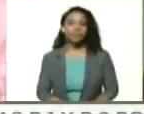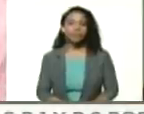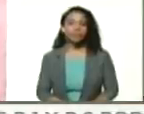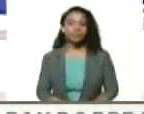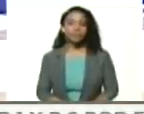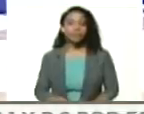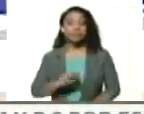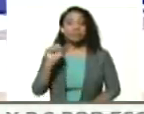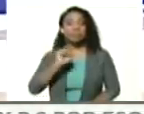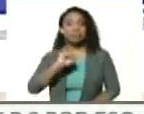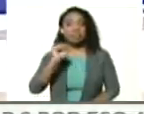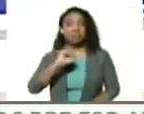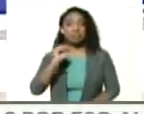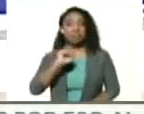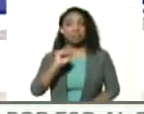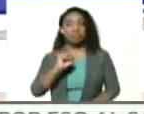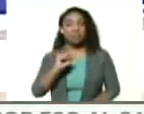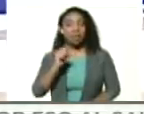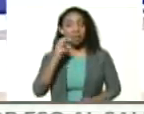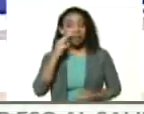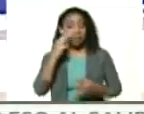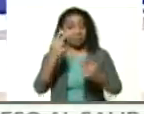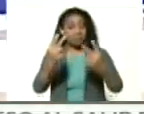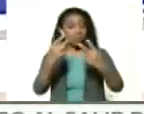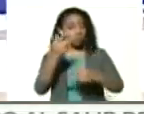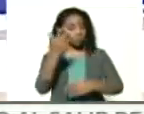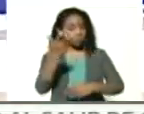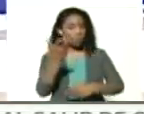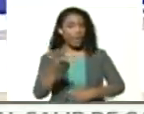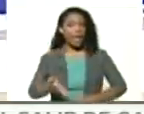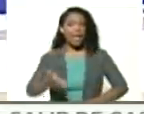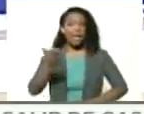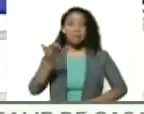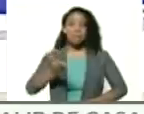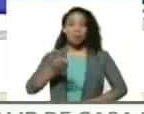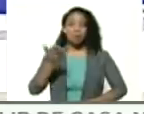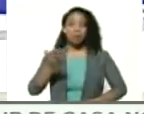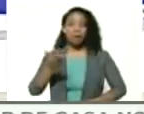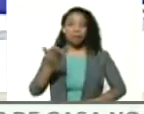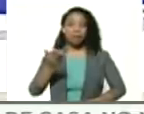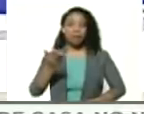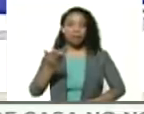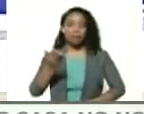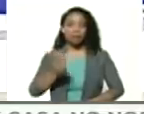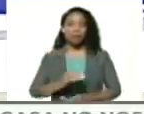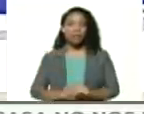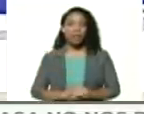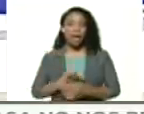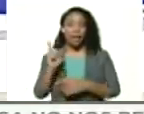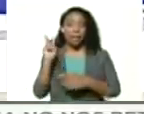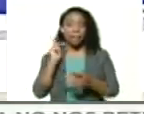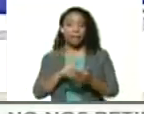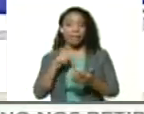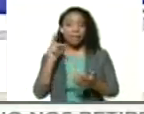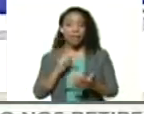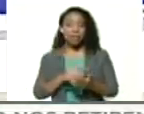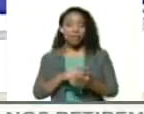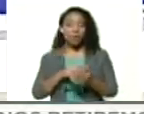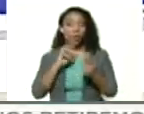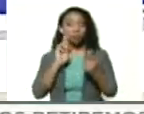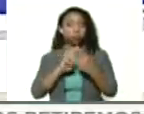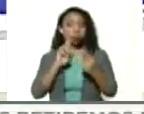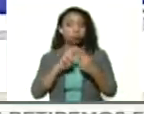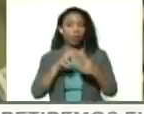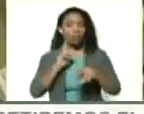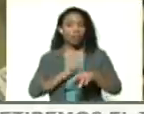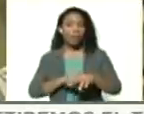Sí, fíjate tú, es muy importante. Padrino fue protagonista también, conocido de la